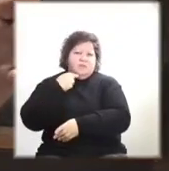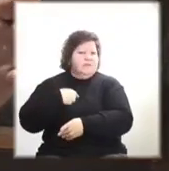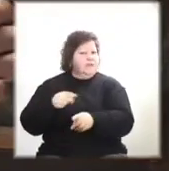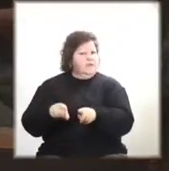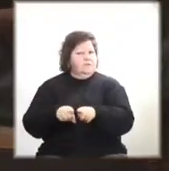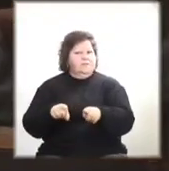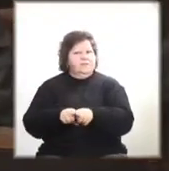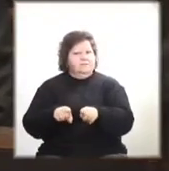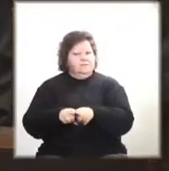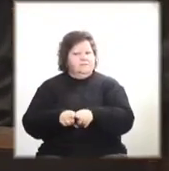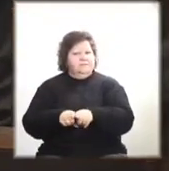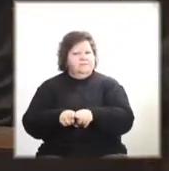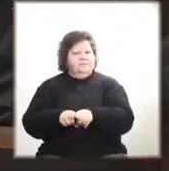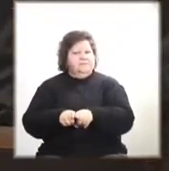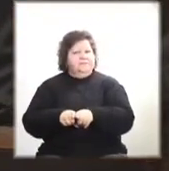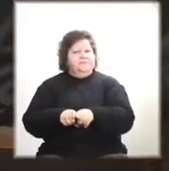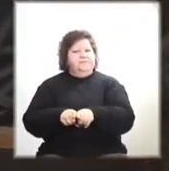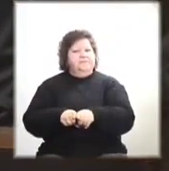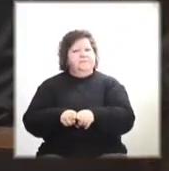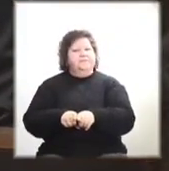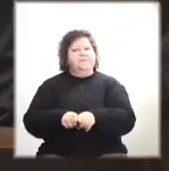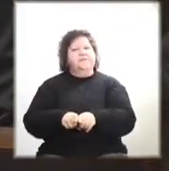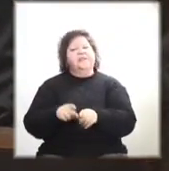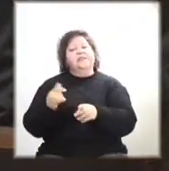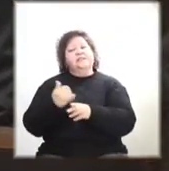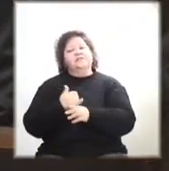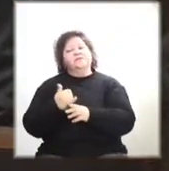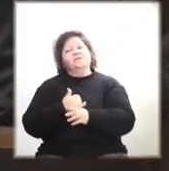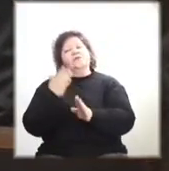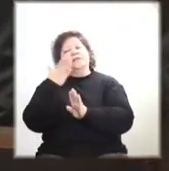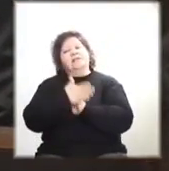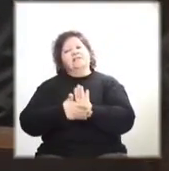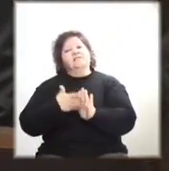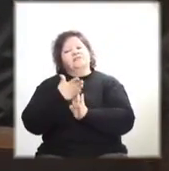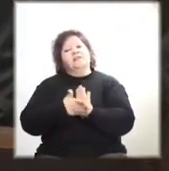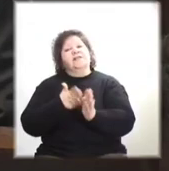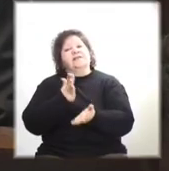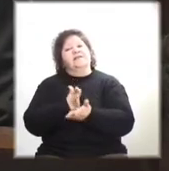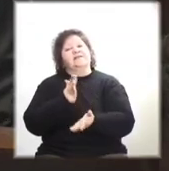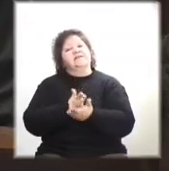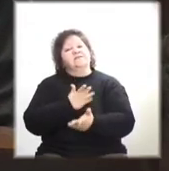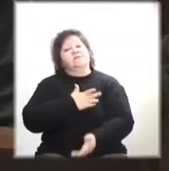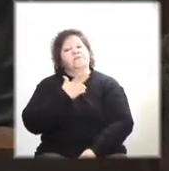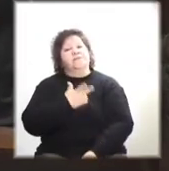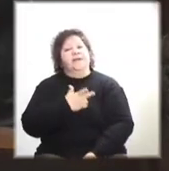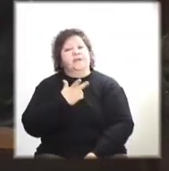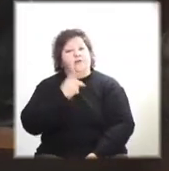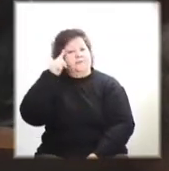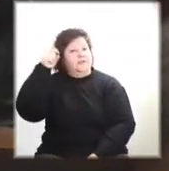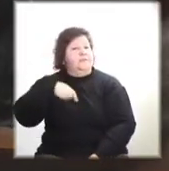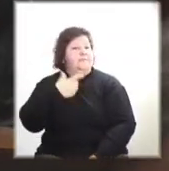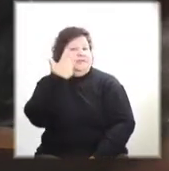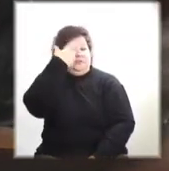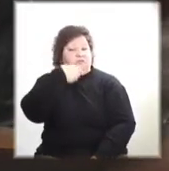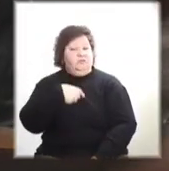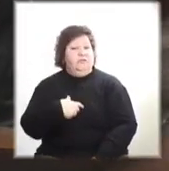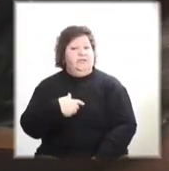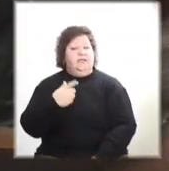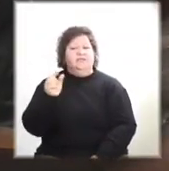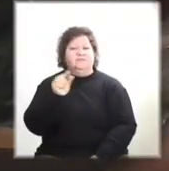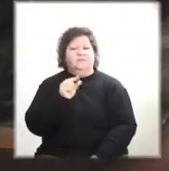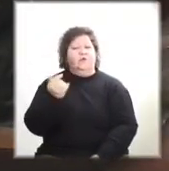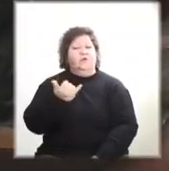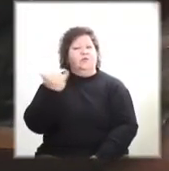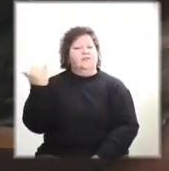mismo. En lo que respecta a la Institución Nacional de Derechos Humanos, y esto es una opinión personal, hace unos días atrás le